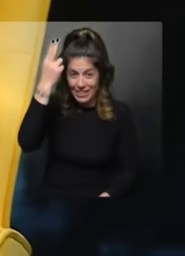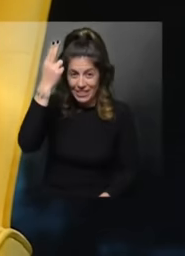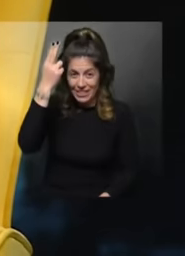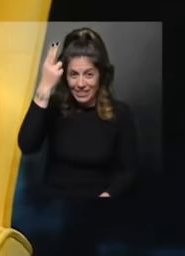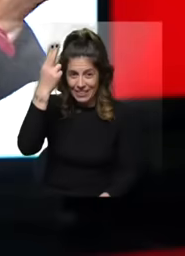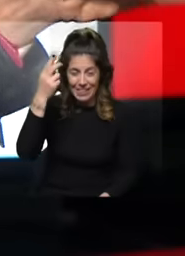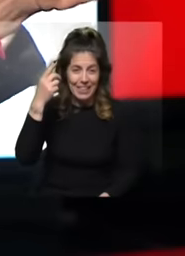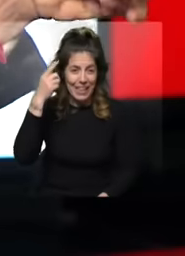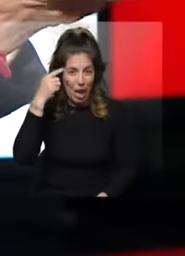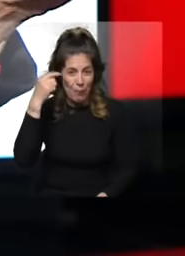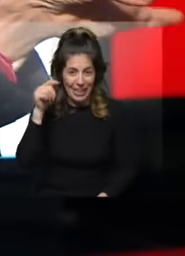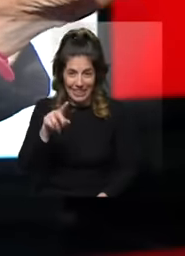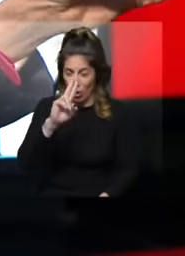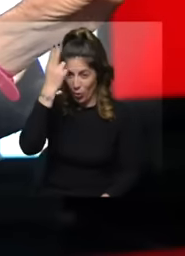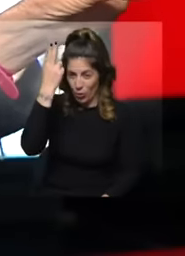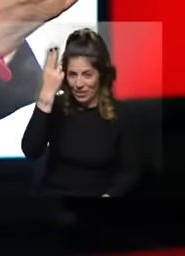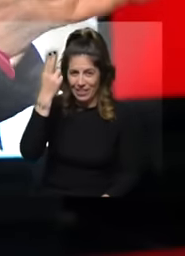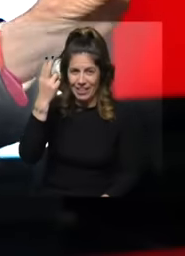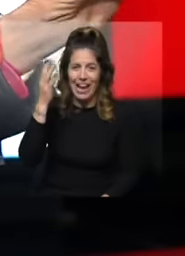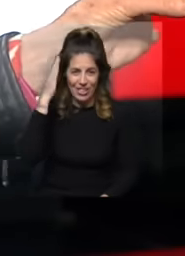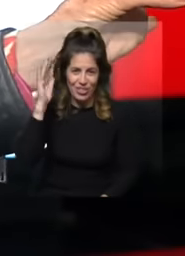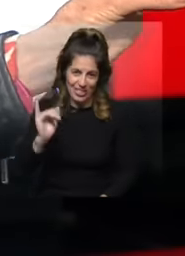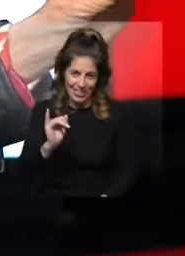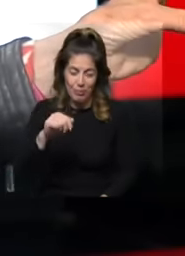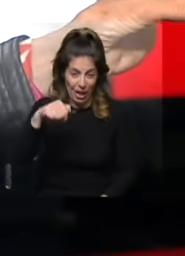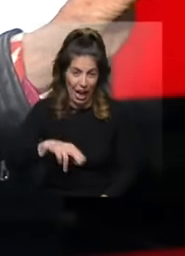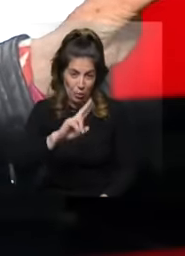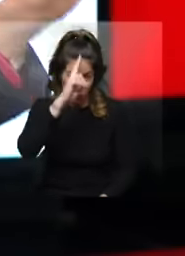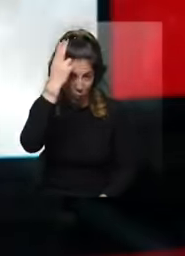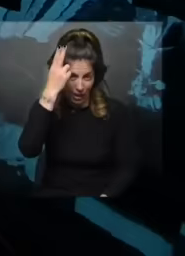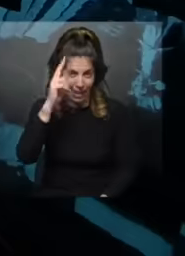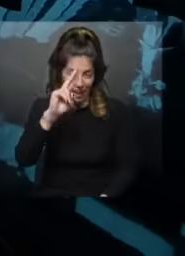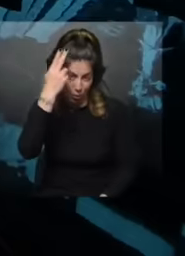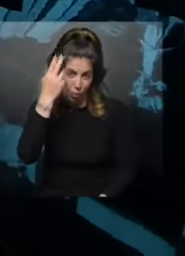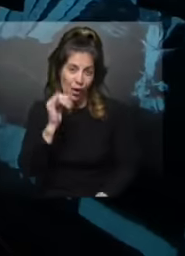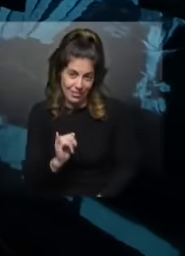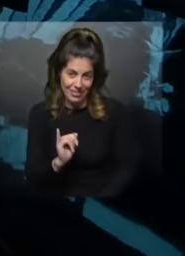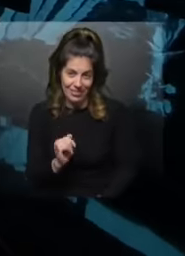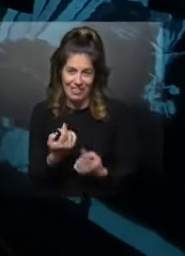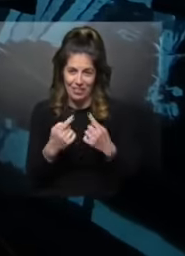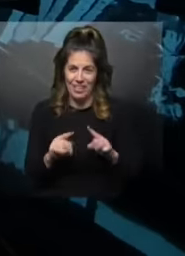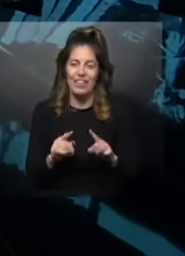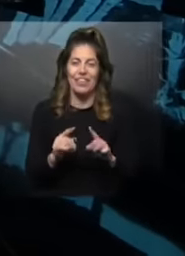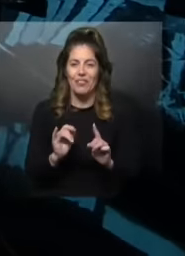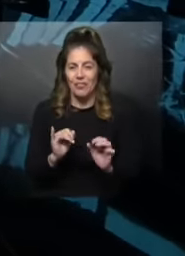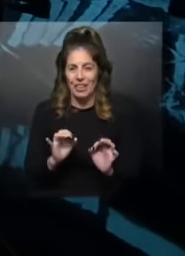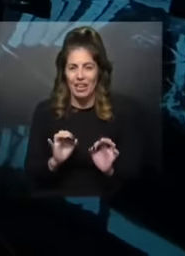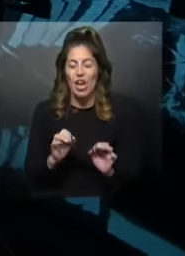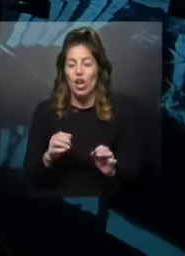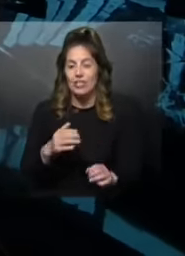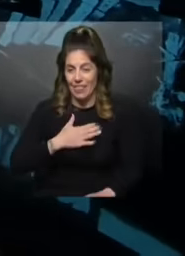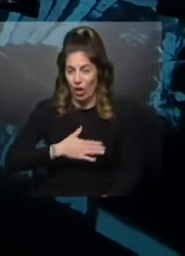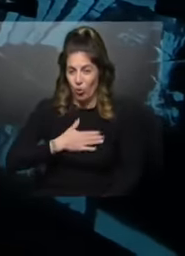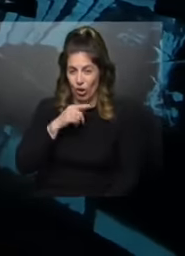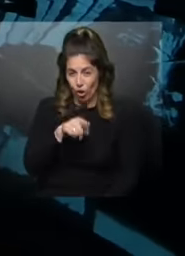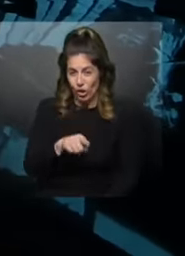por eso. No uruguayas, yo sé. Digo en el Uruguay. Sí, no uruguayas. Pero sí, comparto contigo que